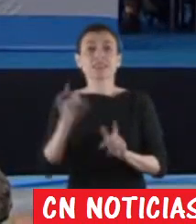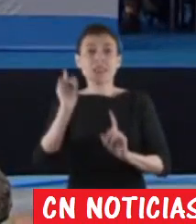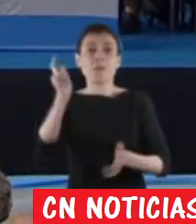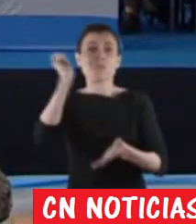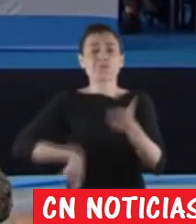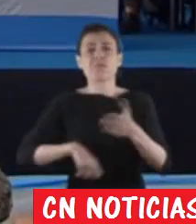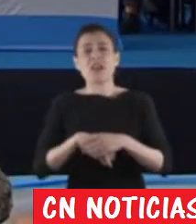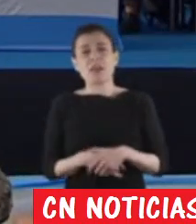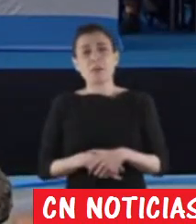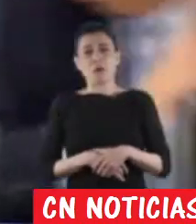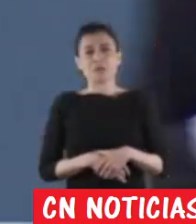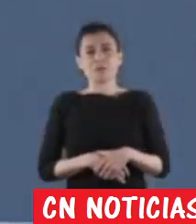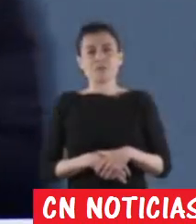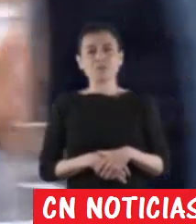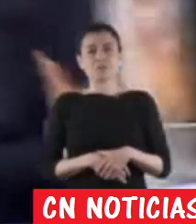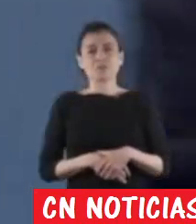intención.